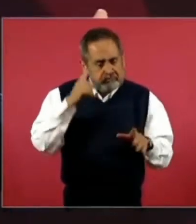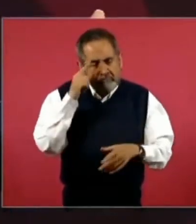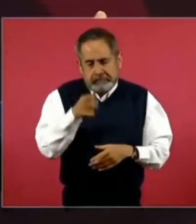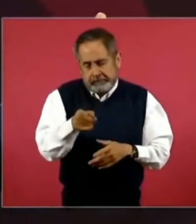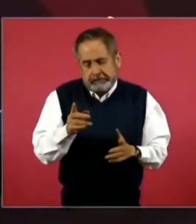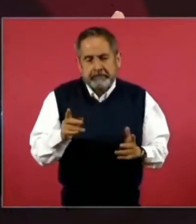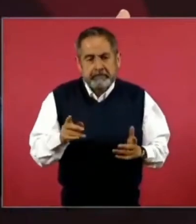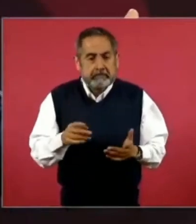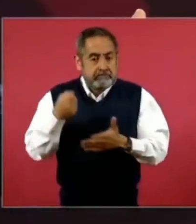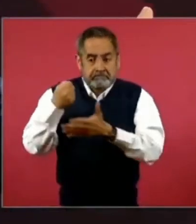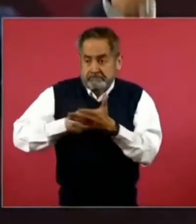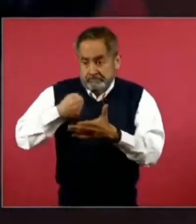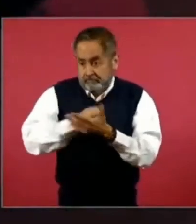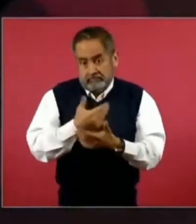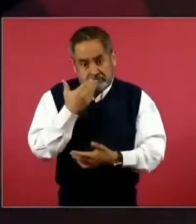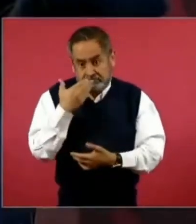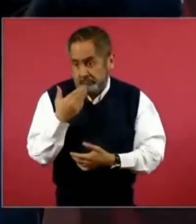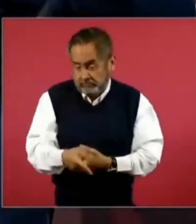de